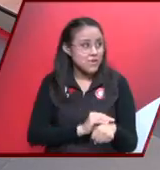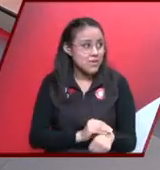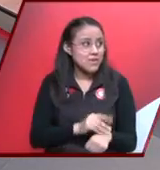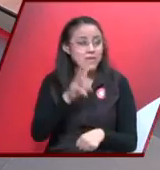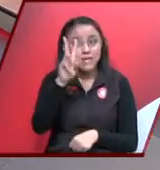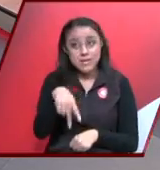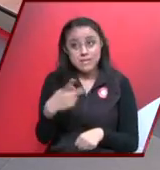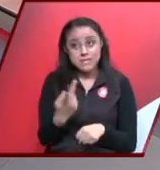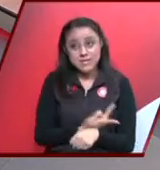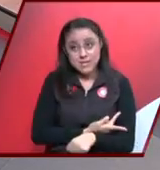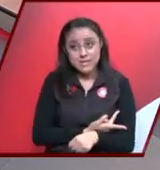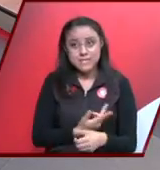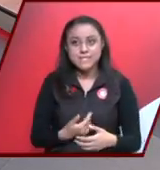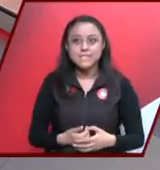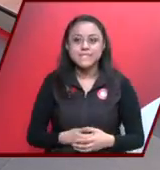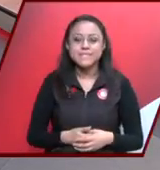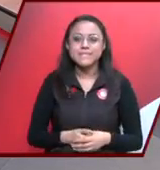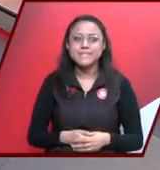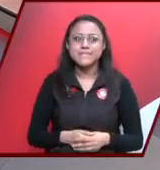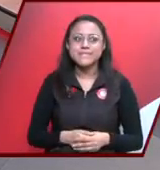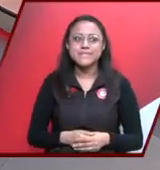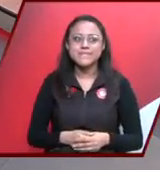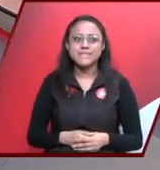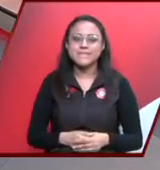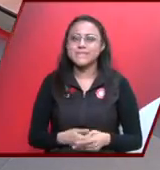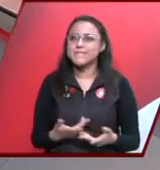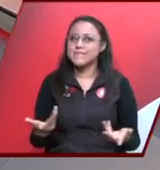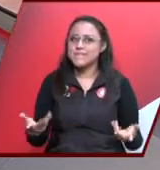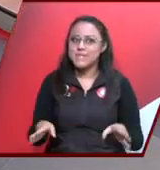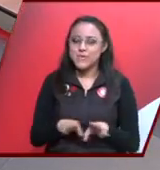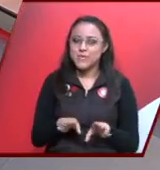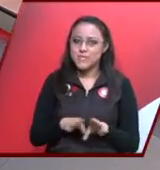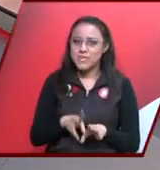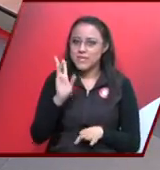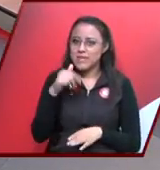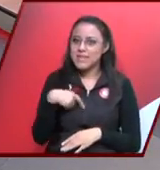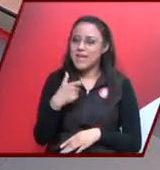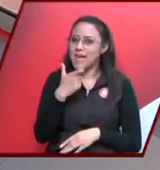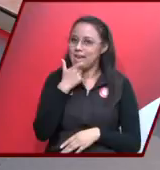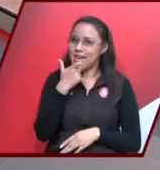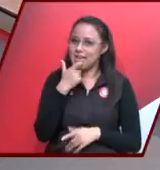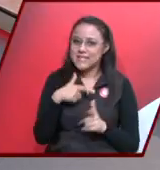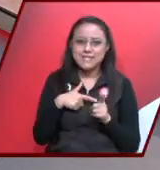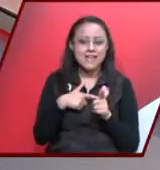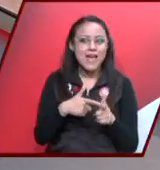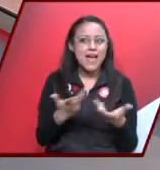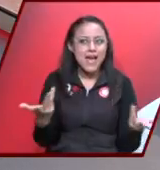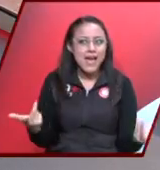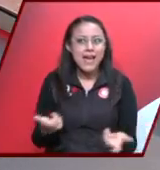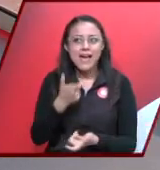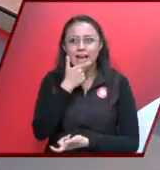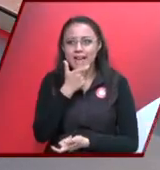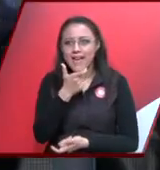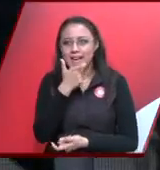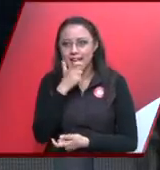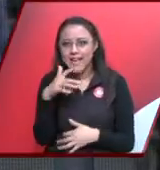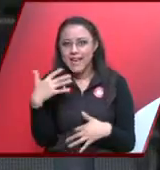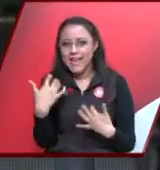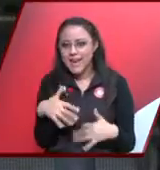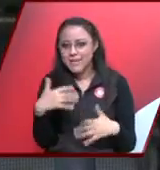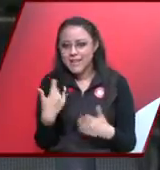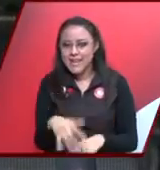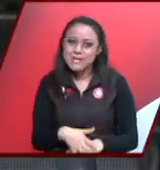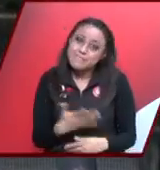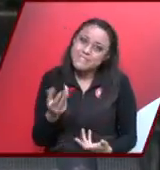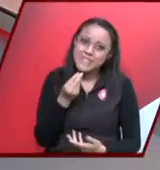te va a ir. ¿Ya vio? Ya vio. Qué concha. Qué concha. Y se va burlando. Se va burlando. Así,